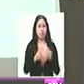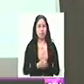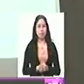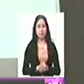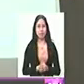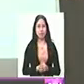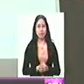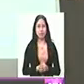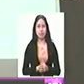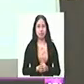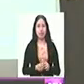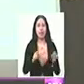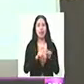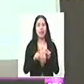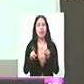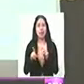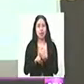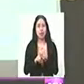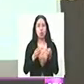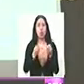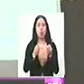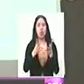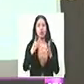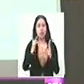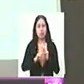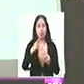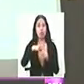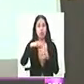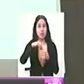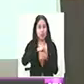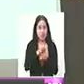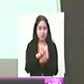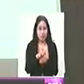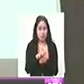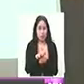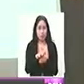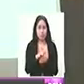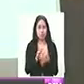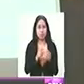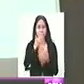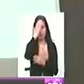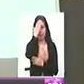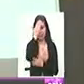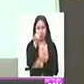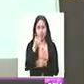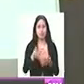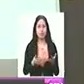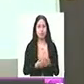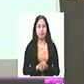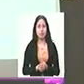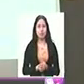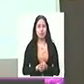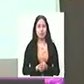población testeada, diagnosticada, porque en la medida que se